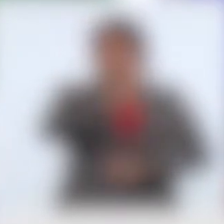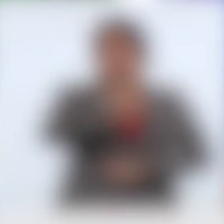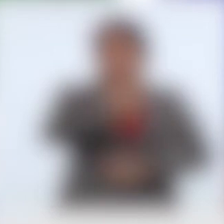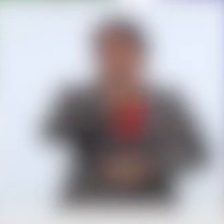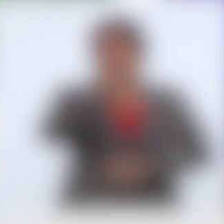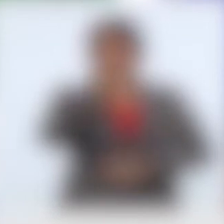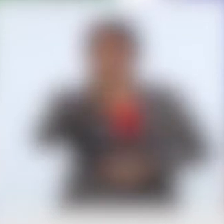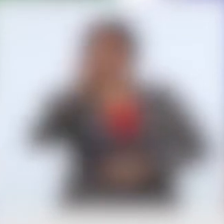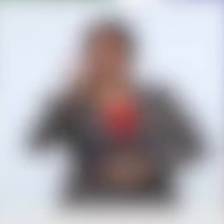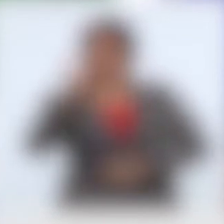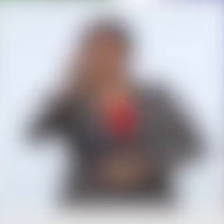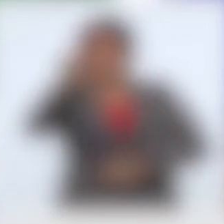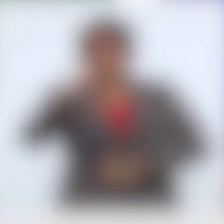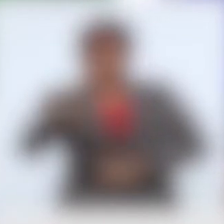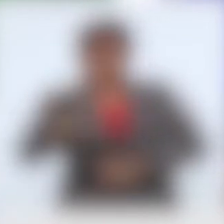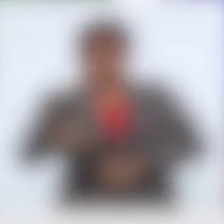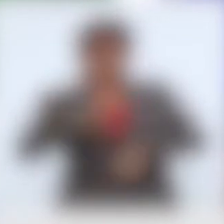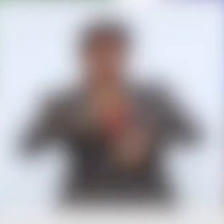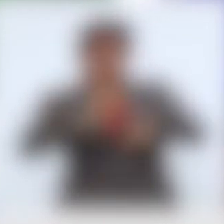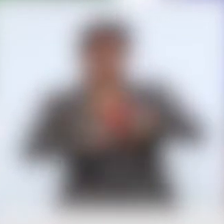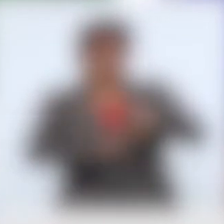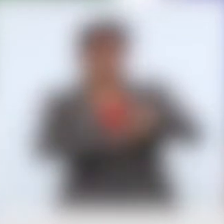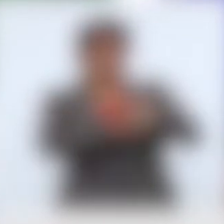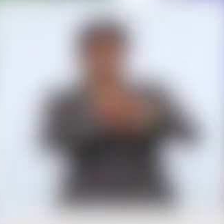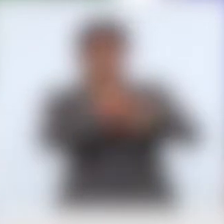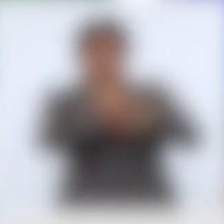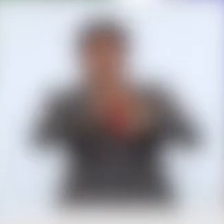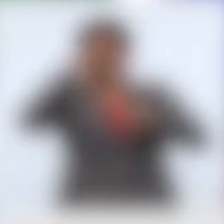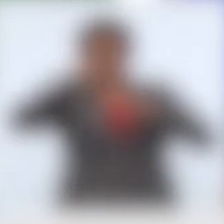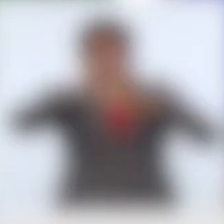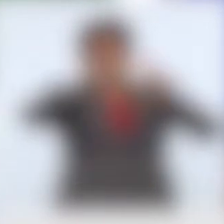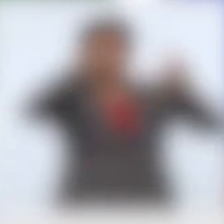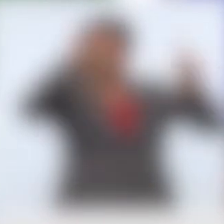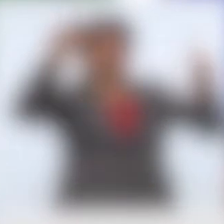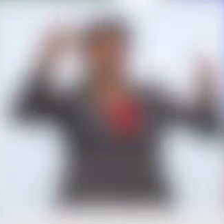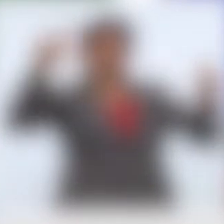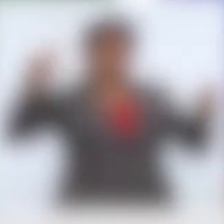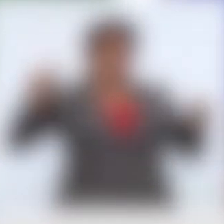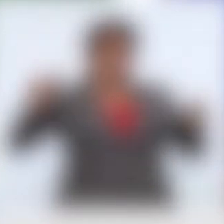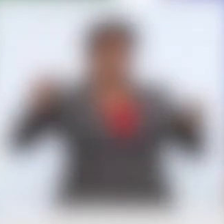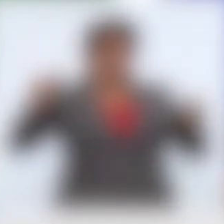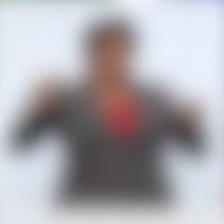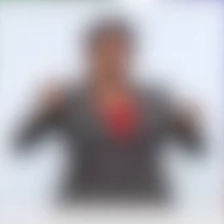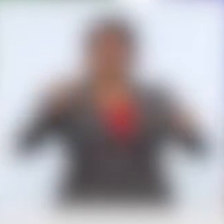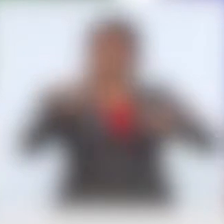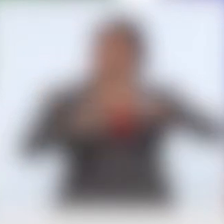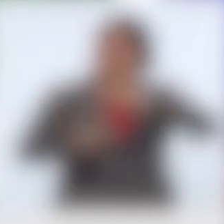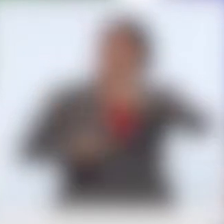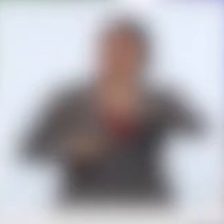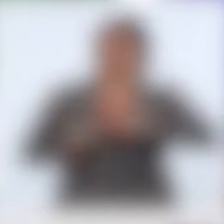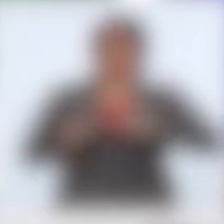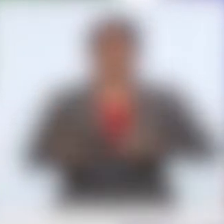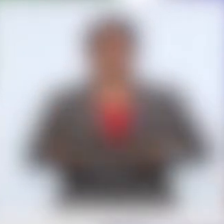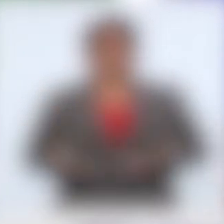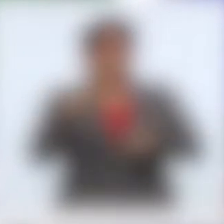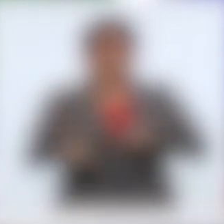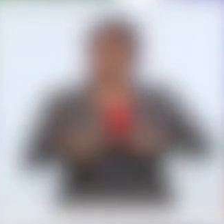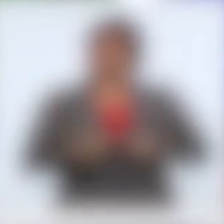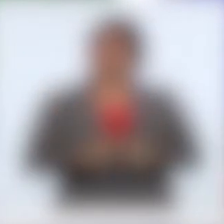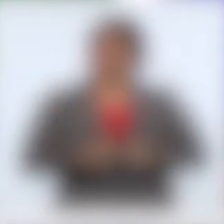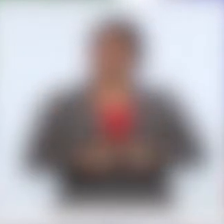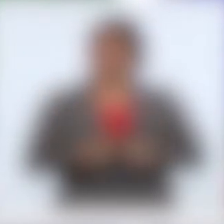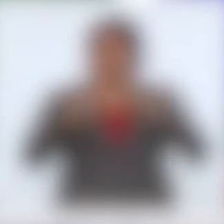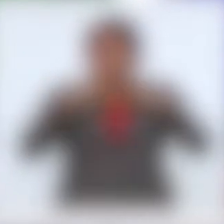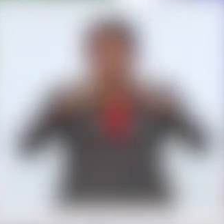936.832 personas que han tenido COVID-19 en nuestro país ya se han recuperado de la enfermedad.